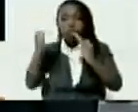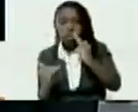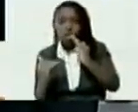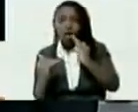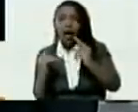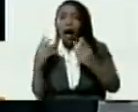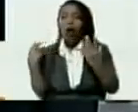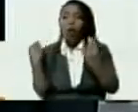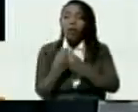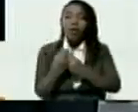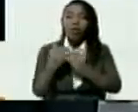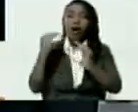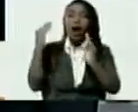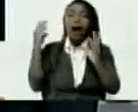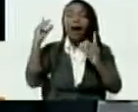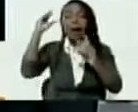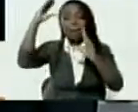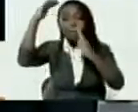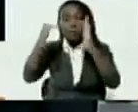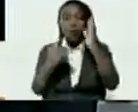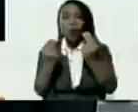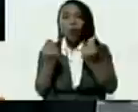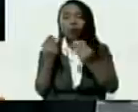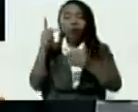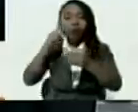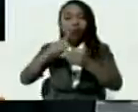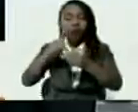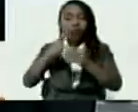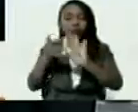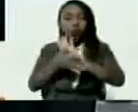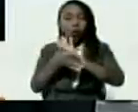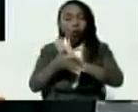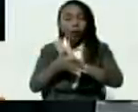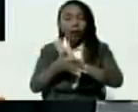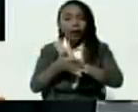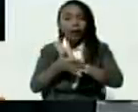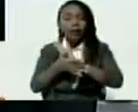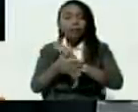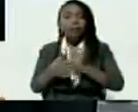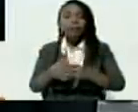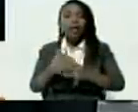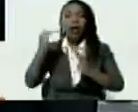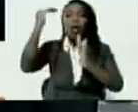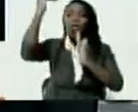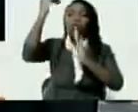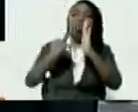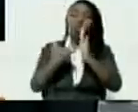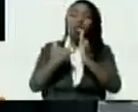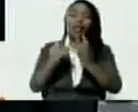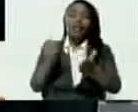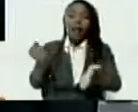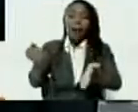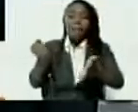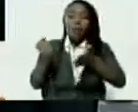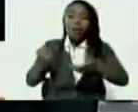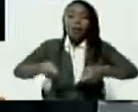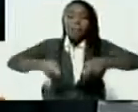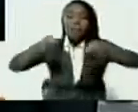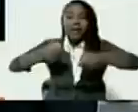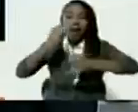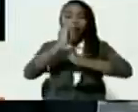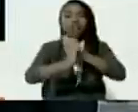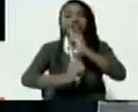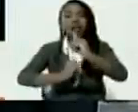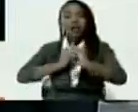acompañado del desplome de los precios petroleros, el desplome de las bolsas y mercados internacionales.